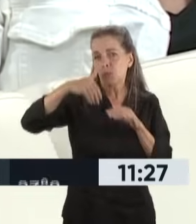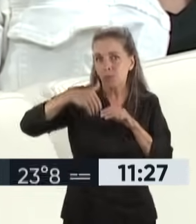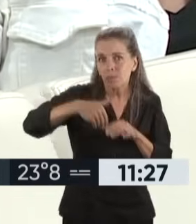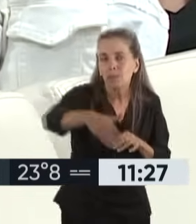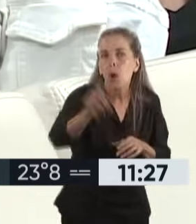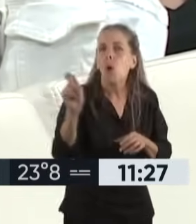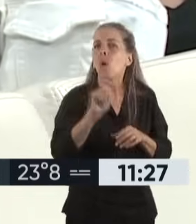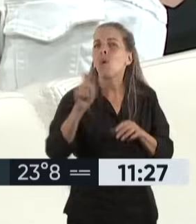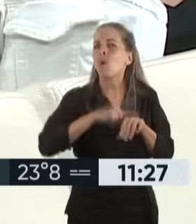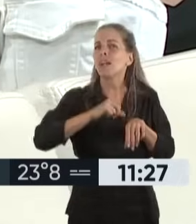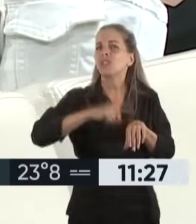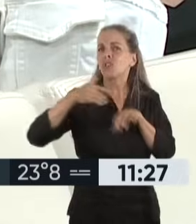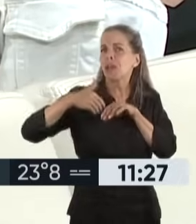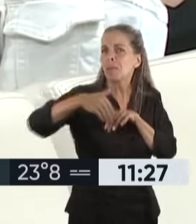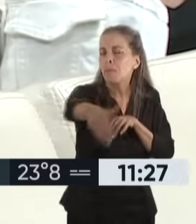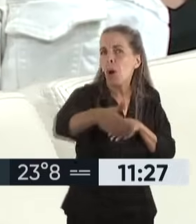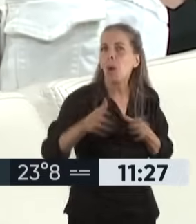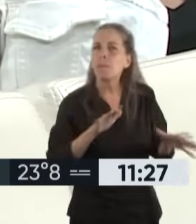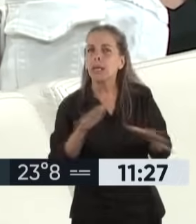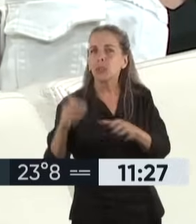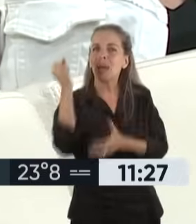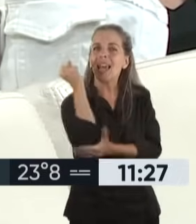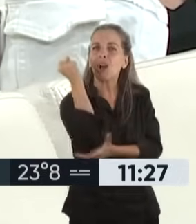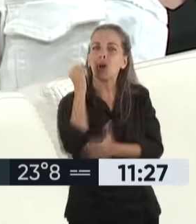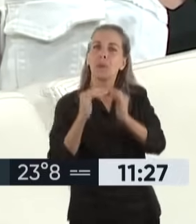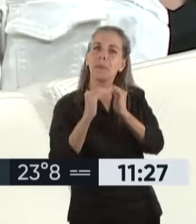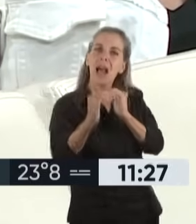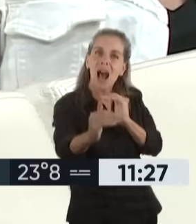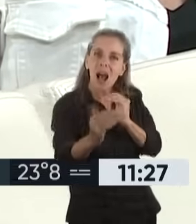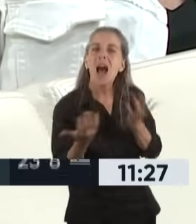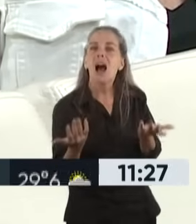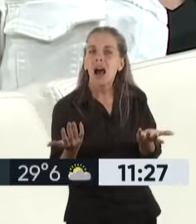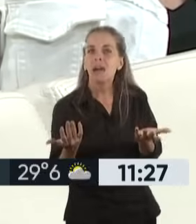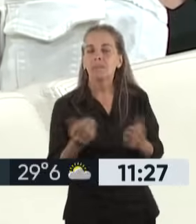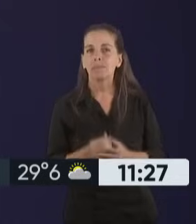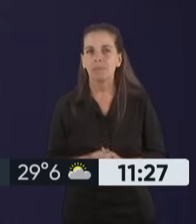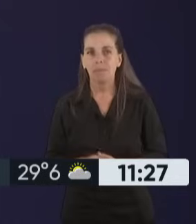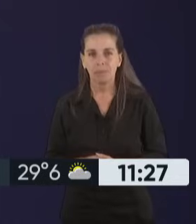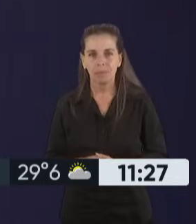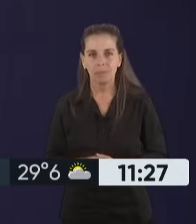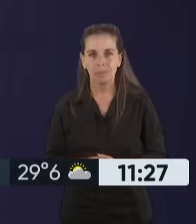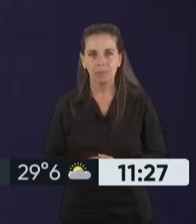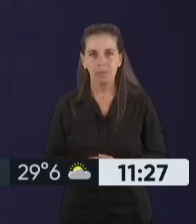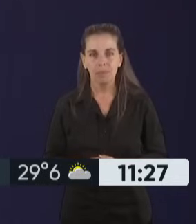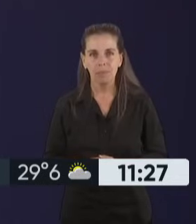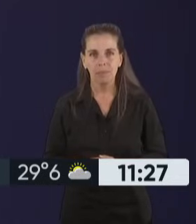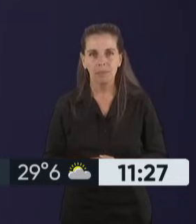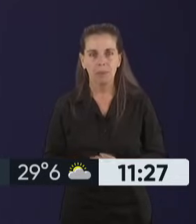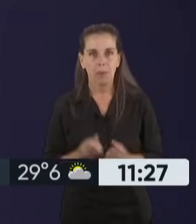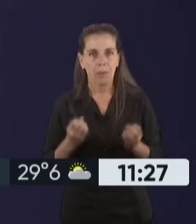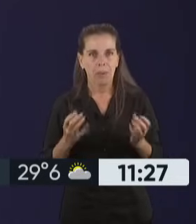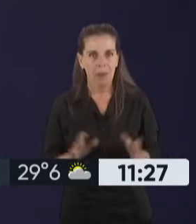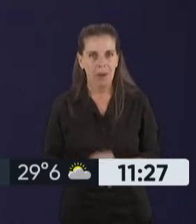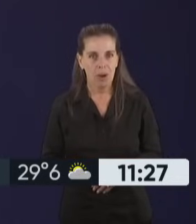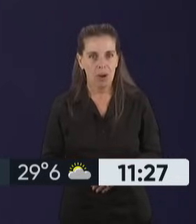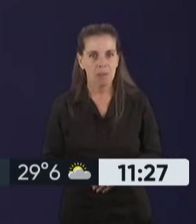reactivarse firmemente la economía y a recomponerse la capacidad de compra de los ingresos. Bueno, en primer lugar,